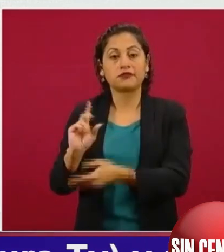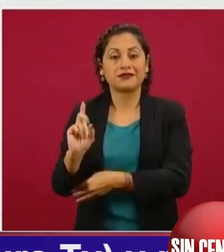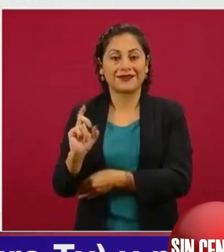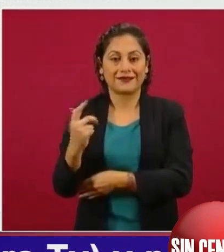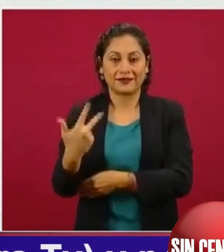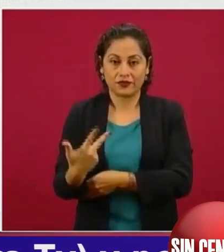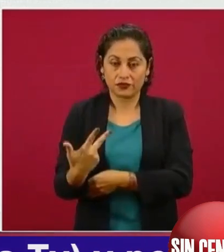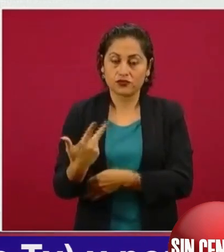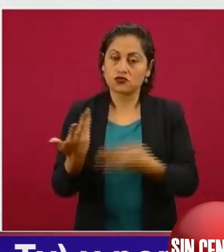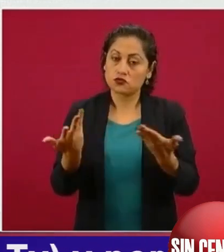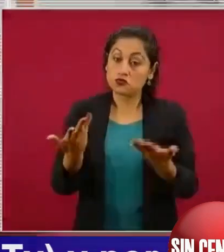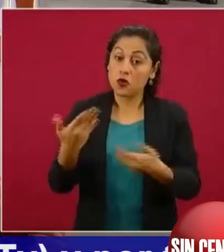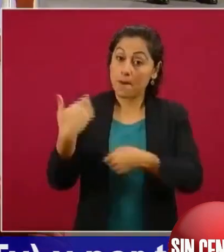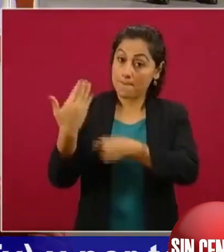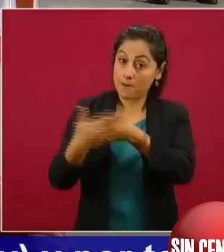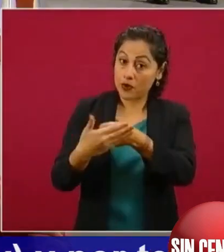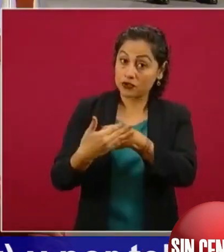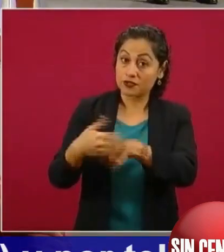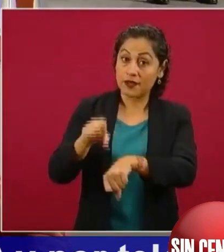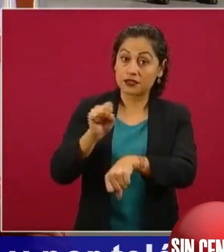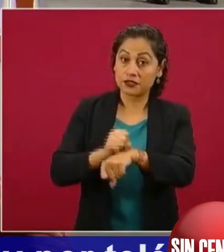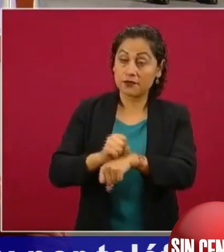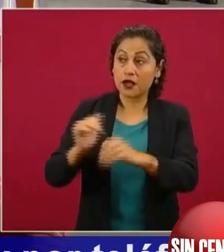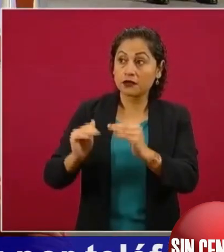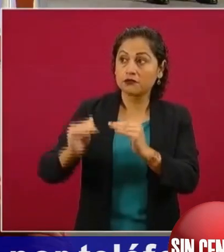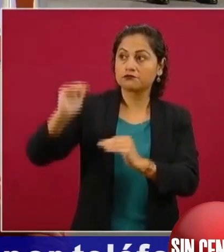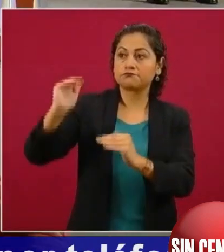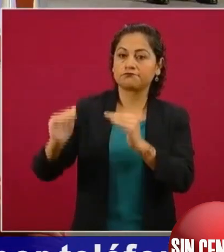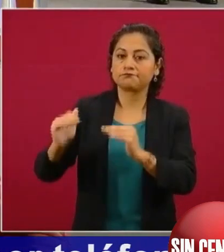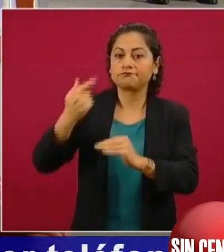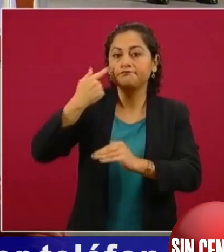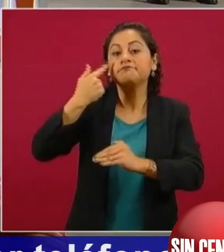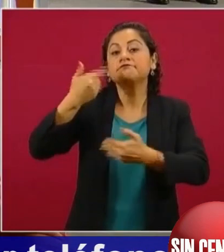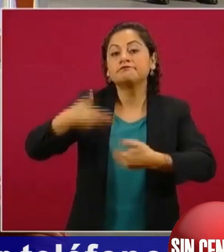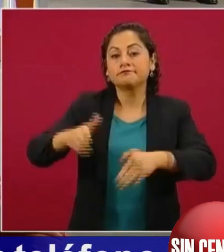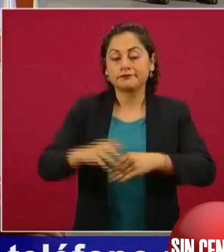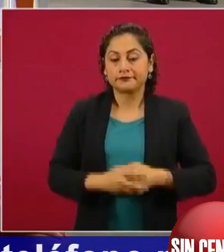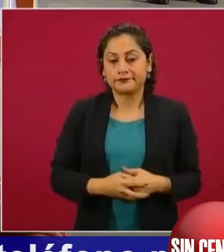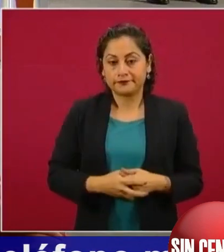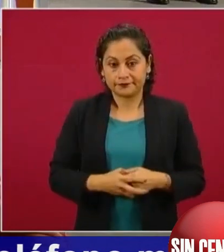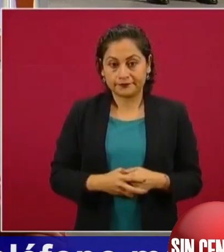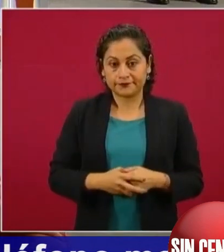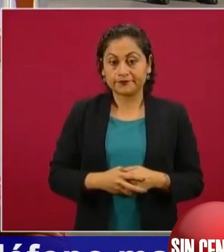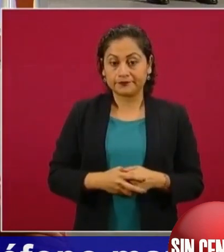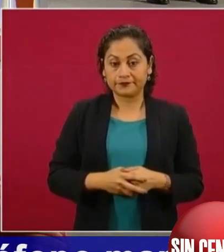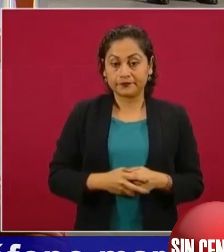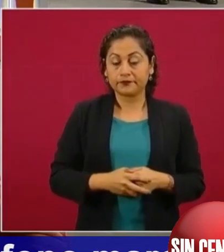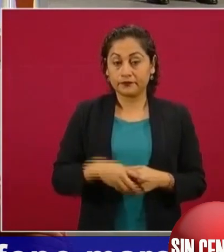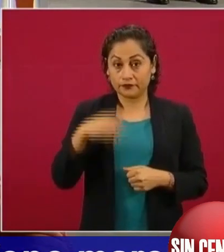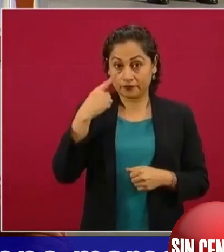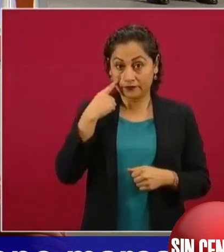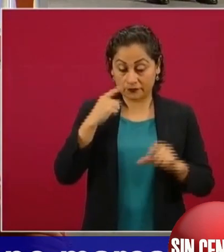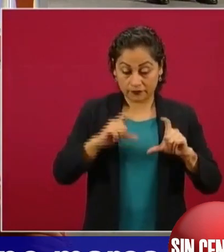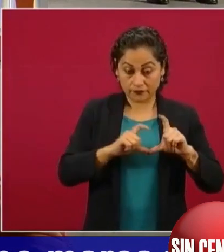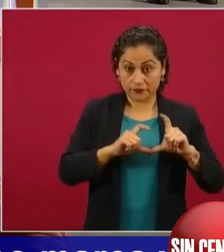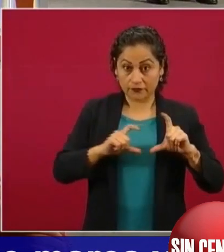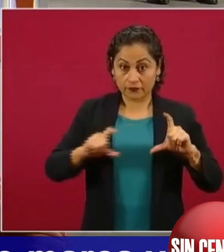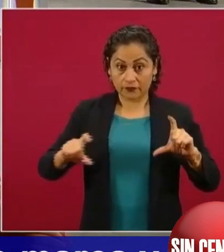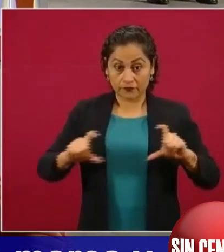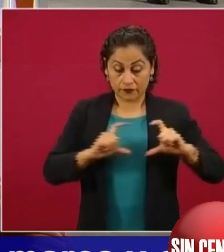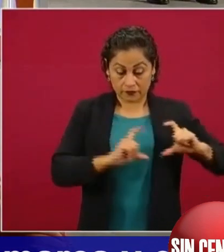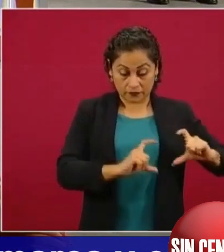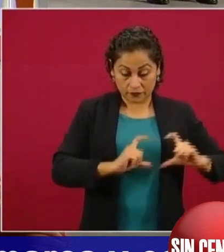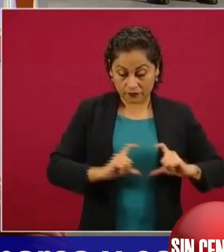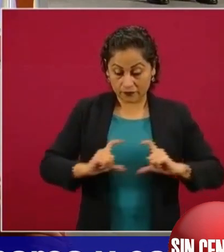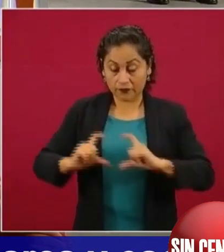estar variando en las siguientes semanas hacia arriba o hacia abajo. Finalmente aquí están los números absolutos de los casos registrados, aquellos que